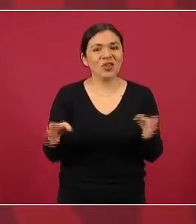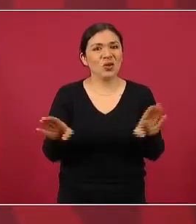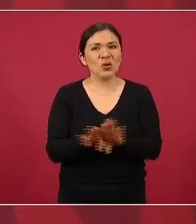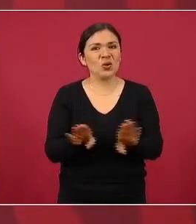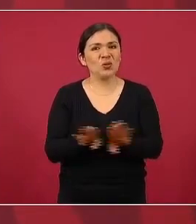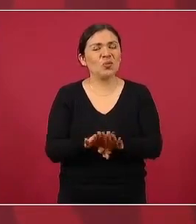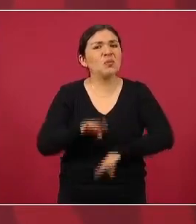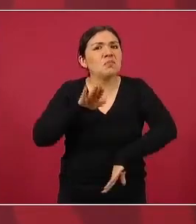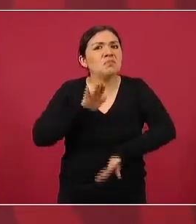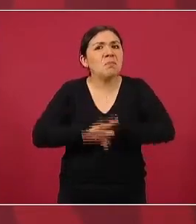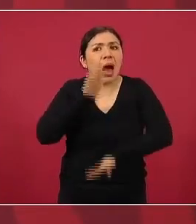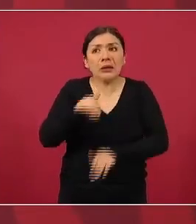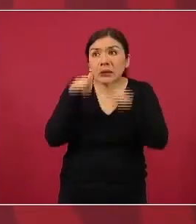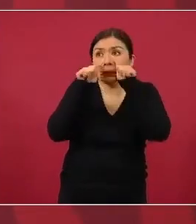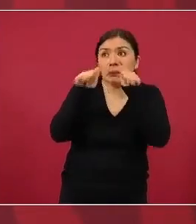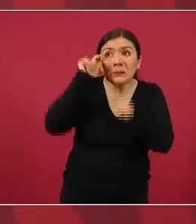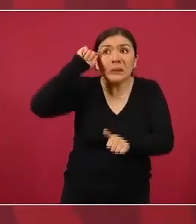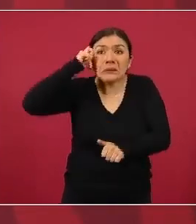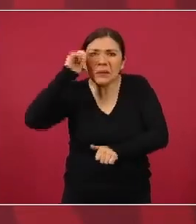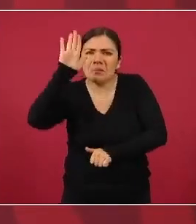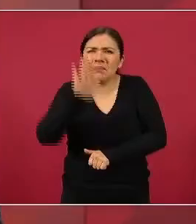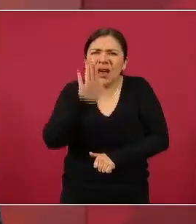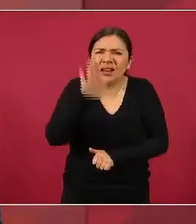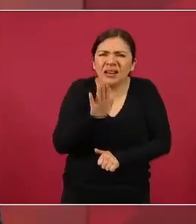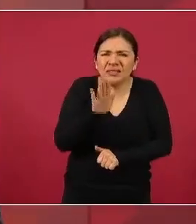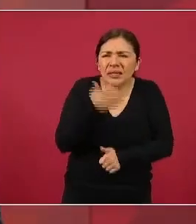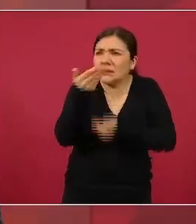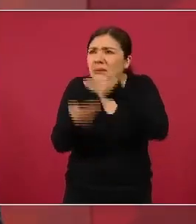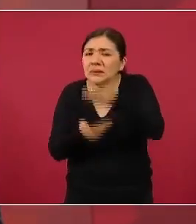muy serviles,